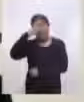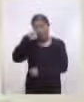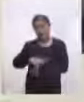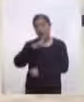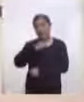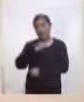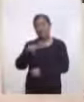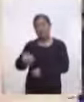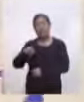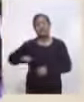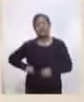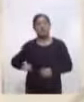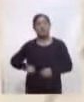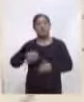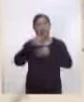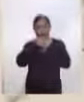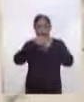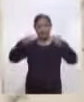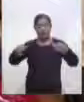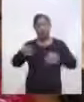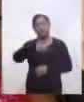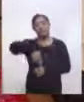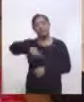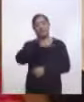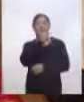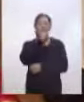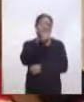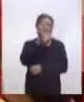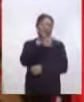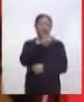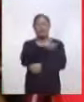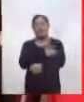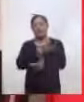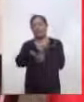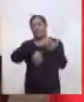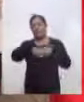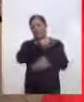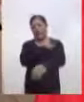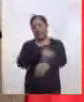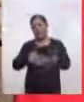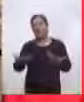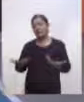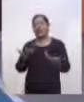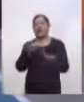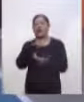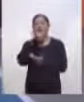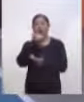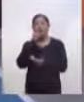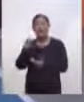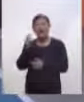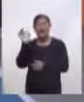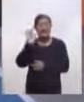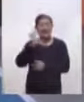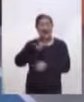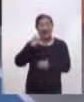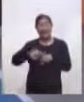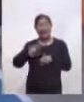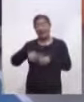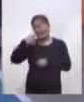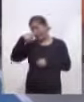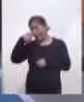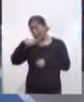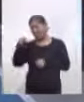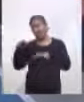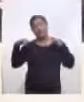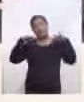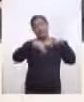hace un llamado a directivos educativos y padres de familia para que en caso de que algún alumno presente síntomas de gripe o resfriado, no asista a la